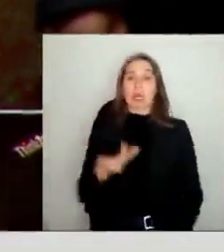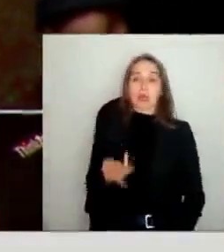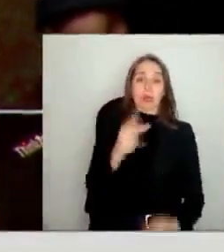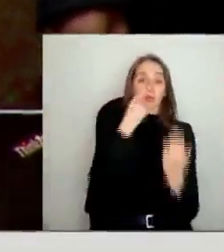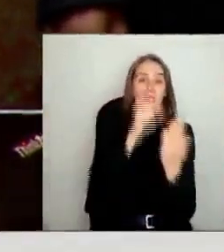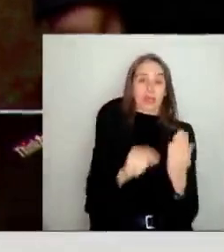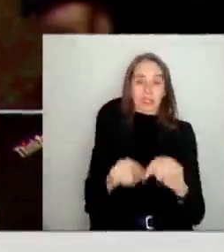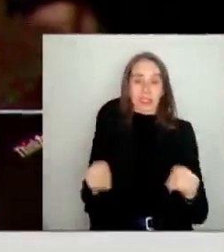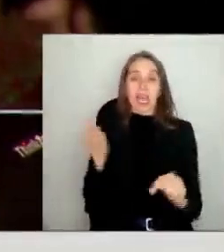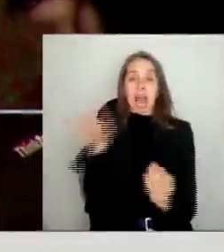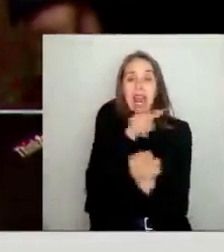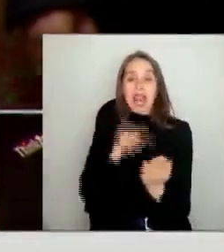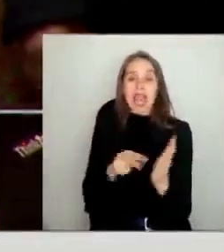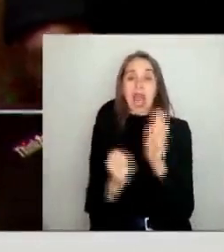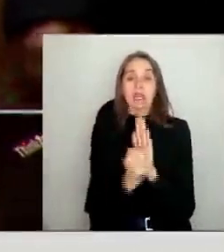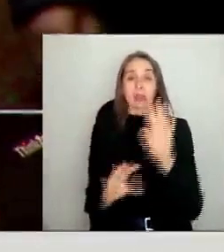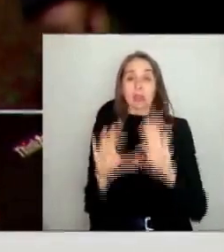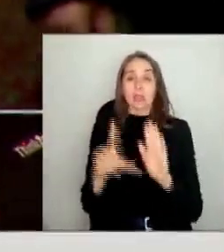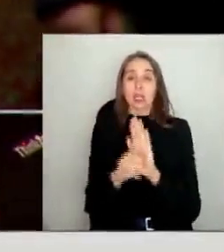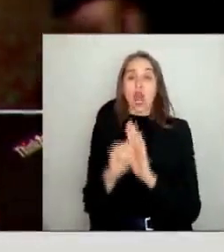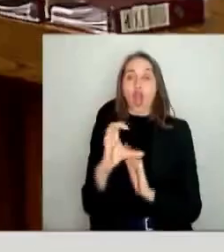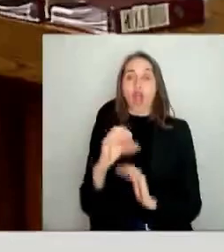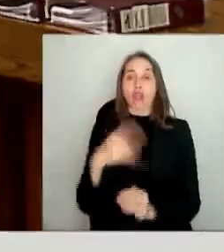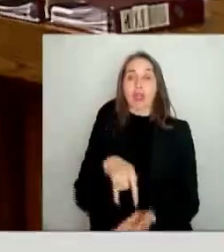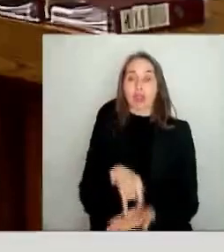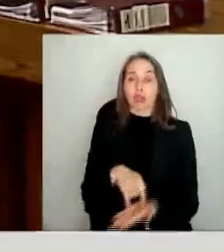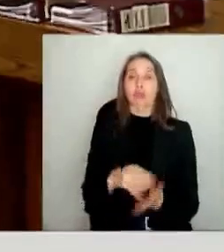artículo 15 de la Ley Orgánica está establecido el